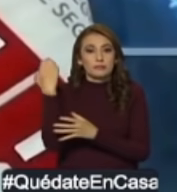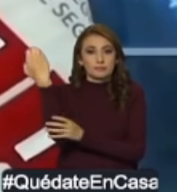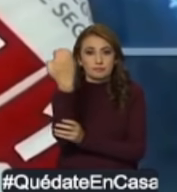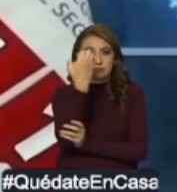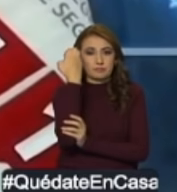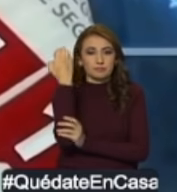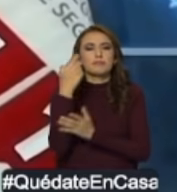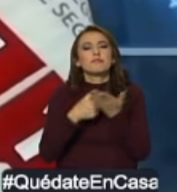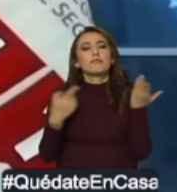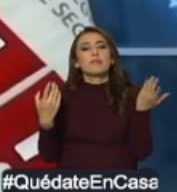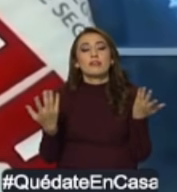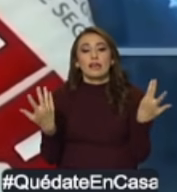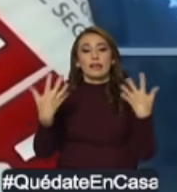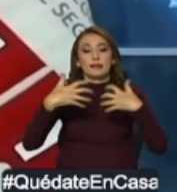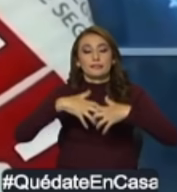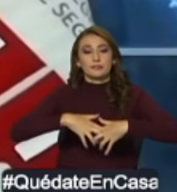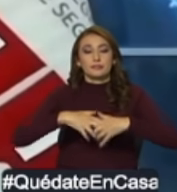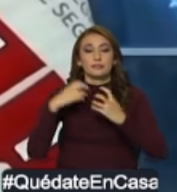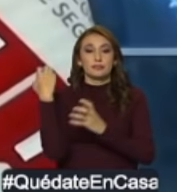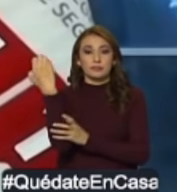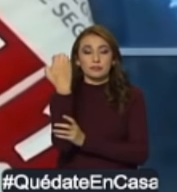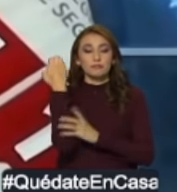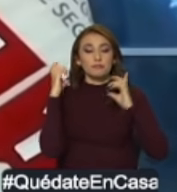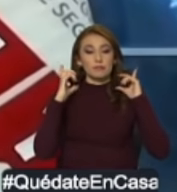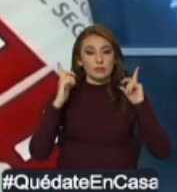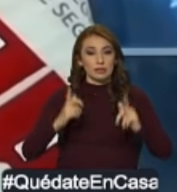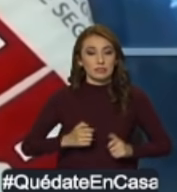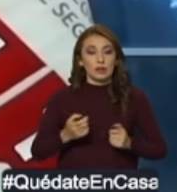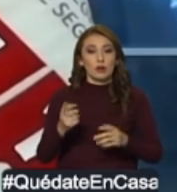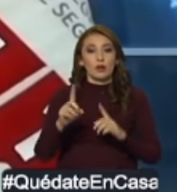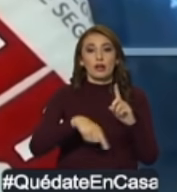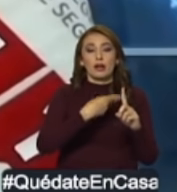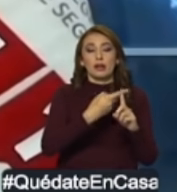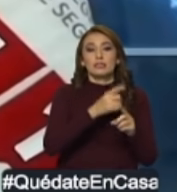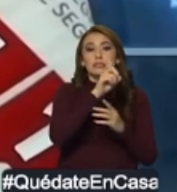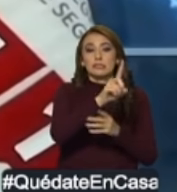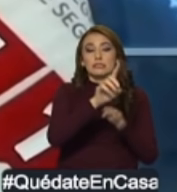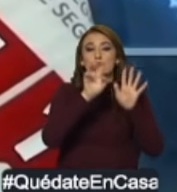manejamos ahora, que es la crisis sanitaria, que hasta el momento hemos recibido